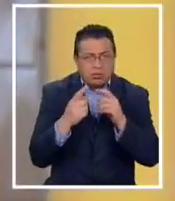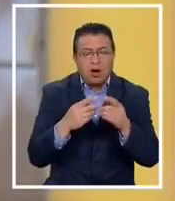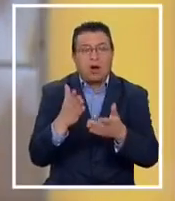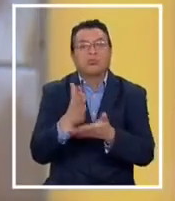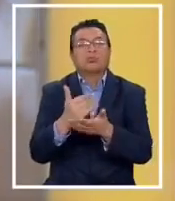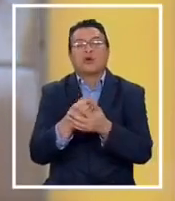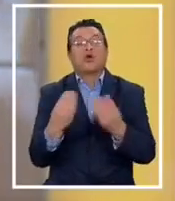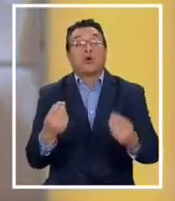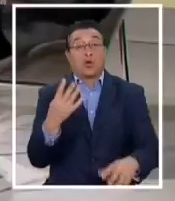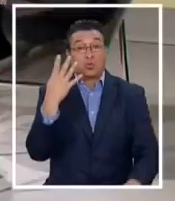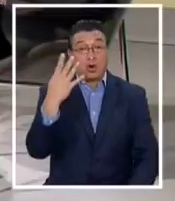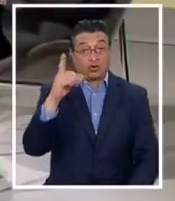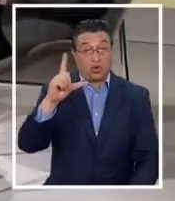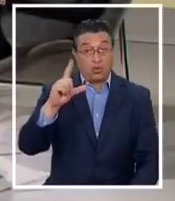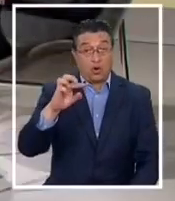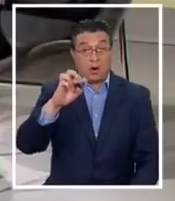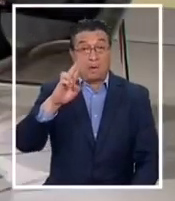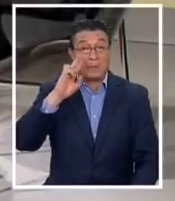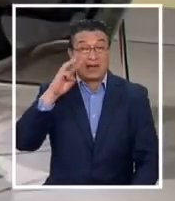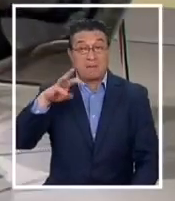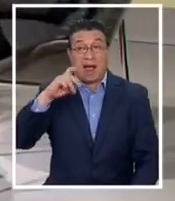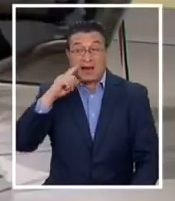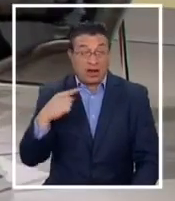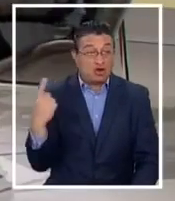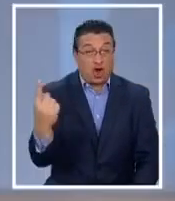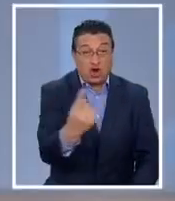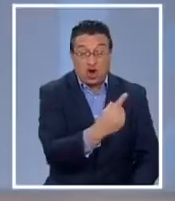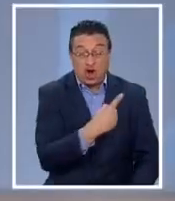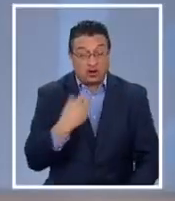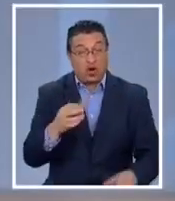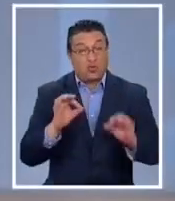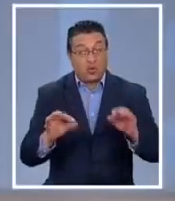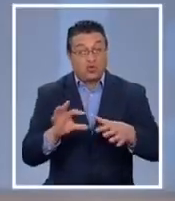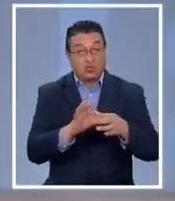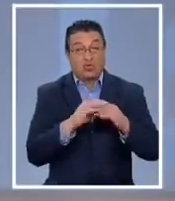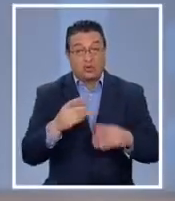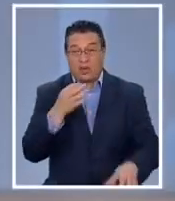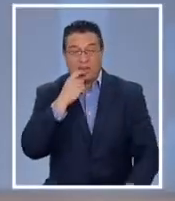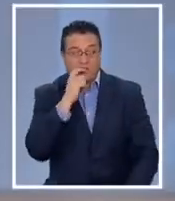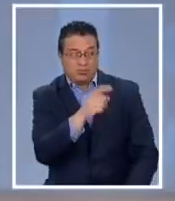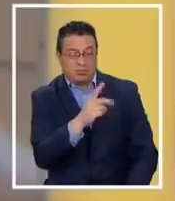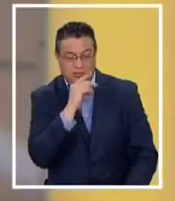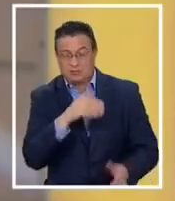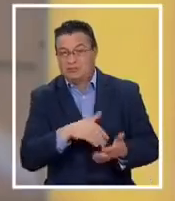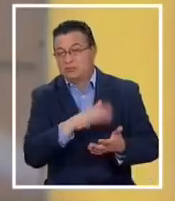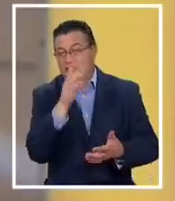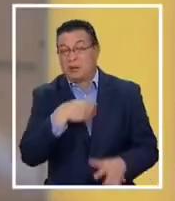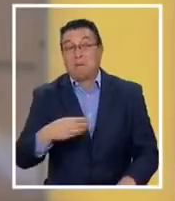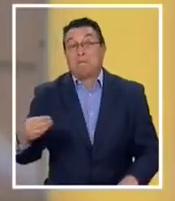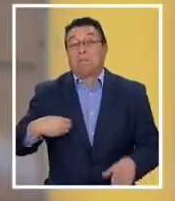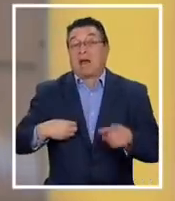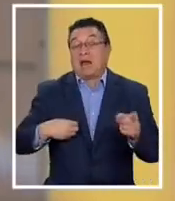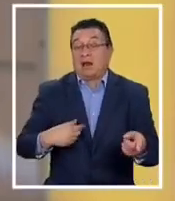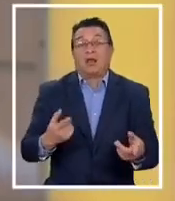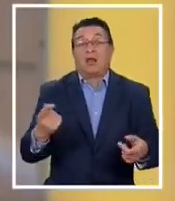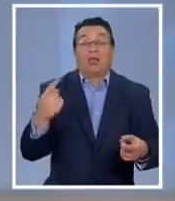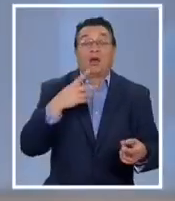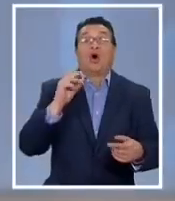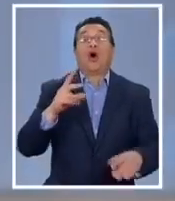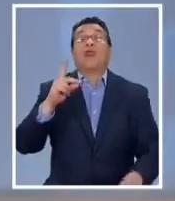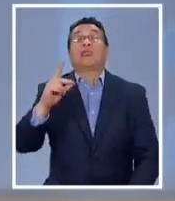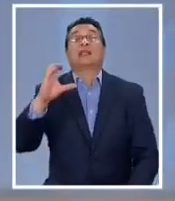al 4 de julio una primaria entre todos a ver con gente como estaba así que los trataron de una condena o sea con una pena que es